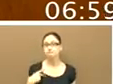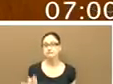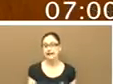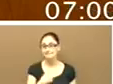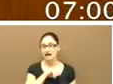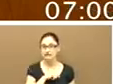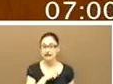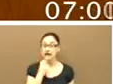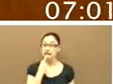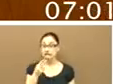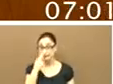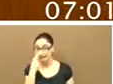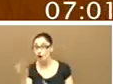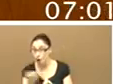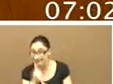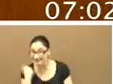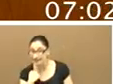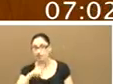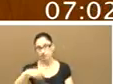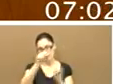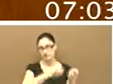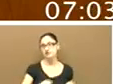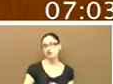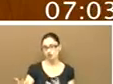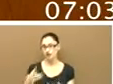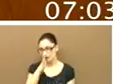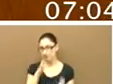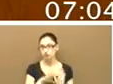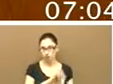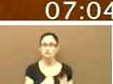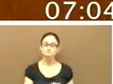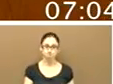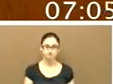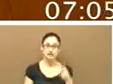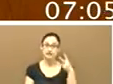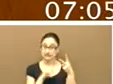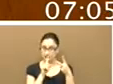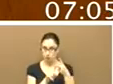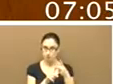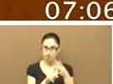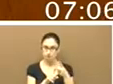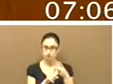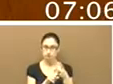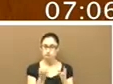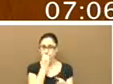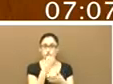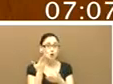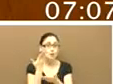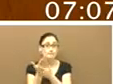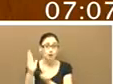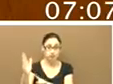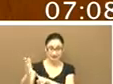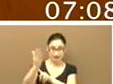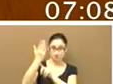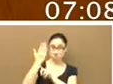buscamos esos puntos, después los defenderemos en común también, desde la firme defensa de principios constitucionales. Segundo, rechazar propuestas como las del